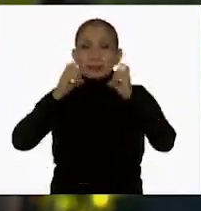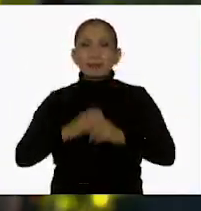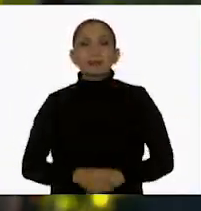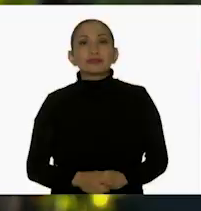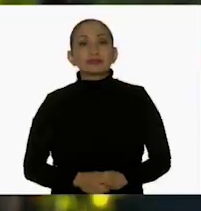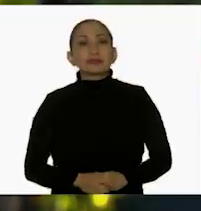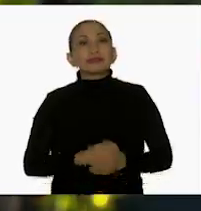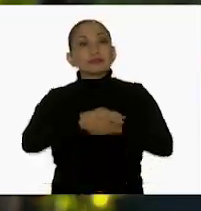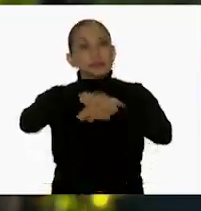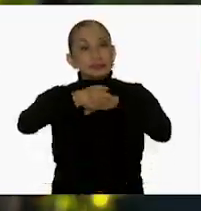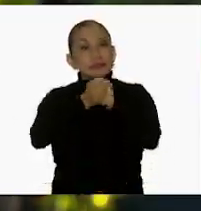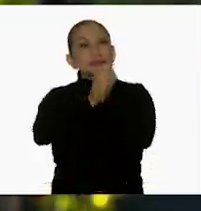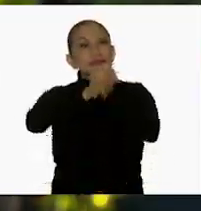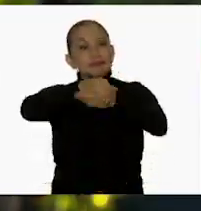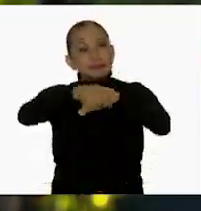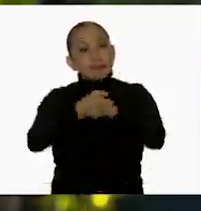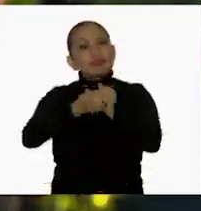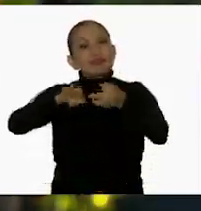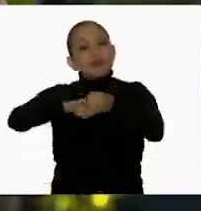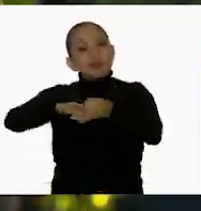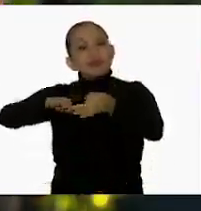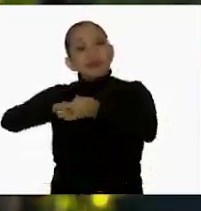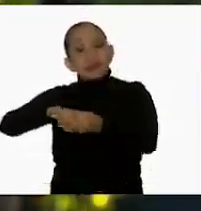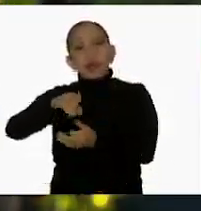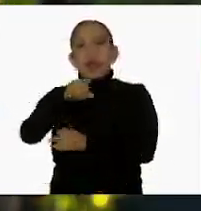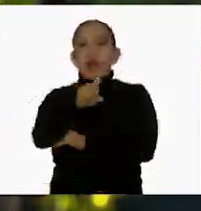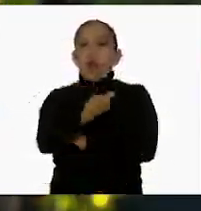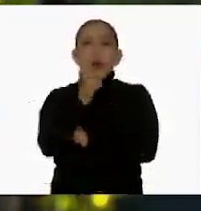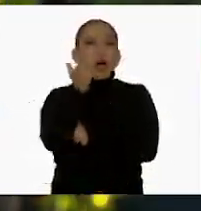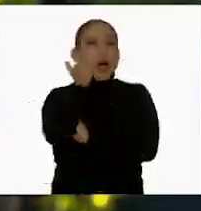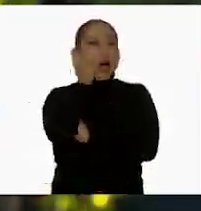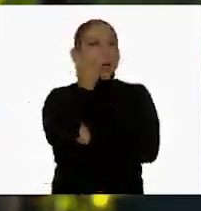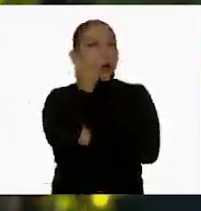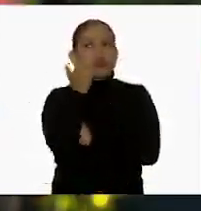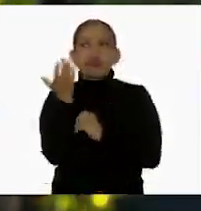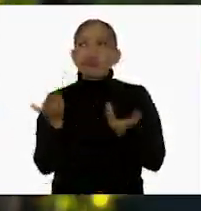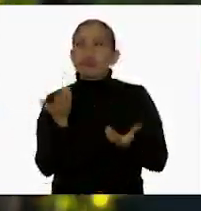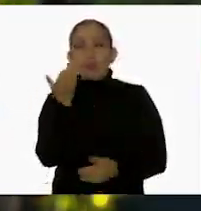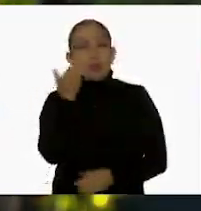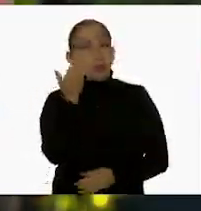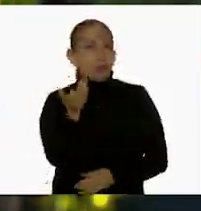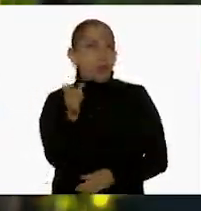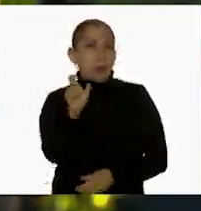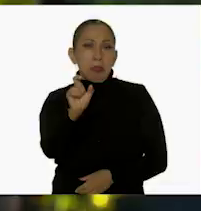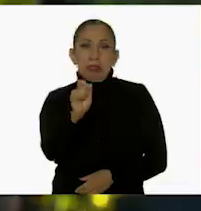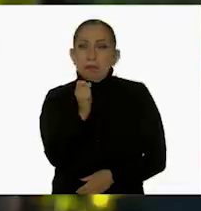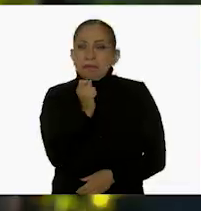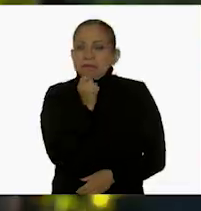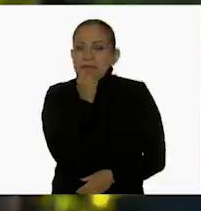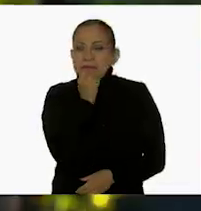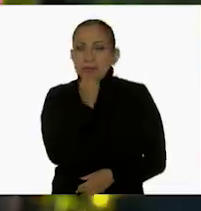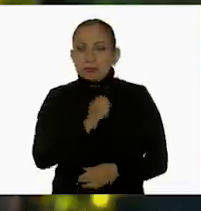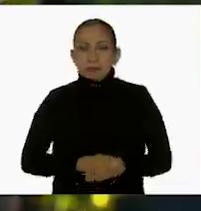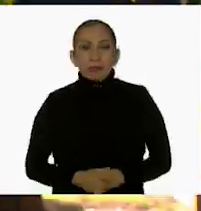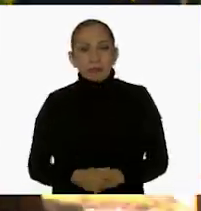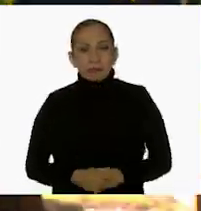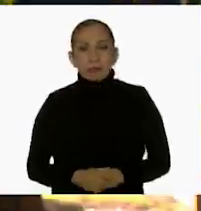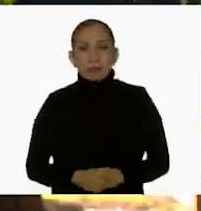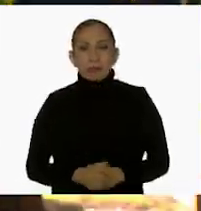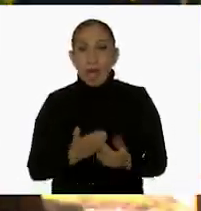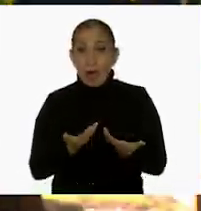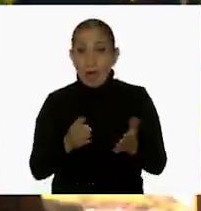cubrebocas. Lava tus manos frecuentemente con agua y con jabón por lo menos durante 20 segundos.